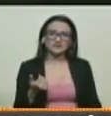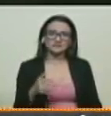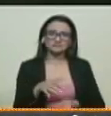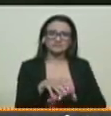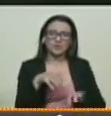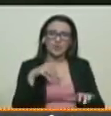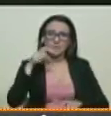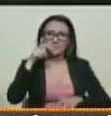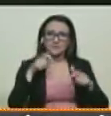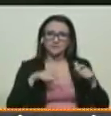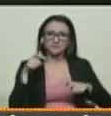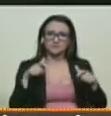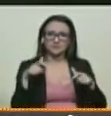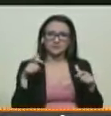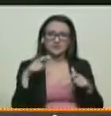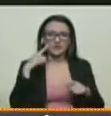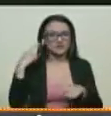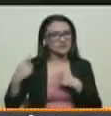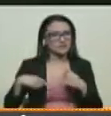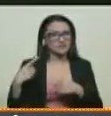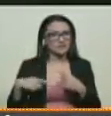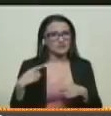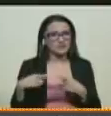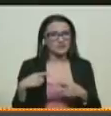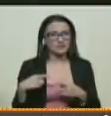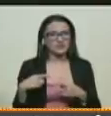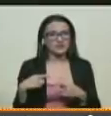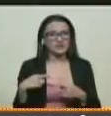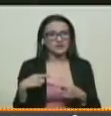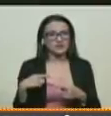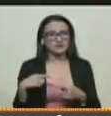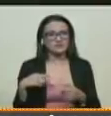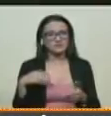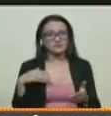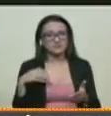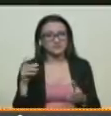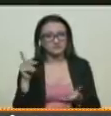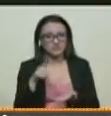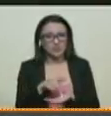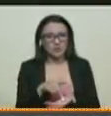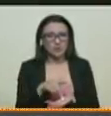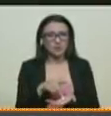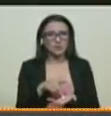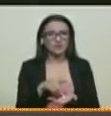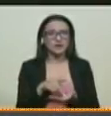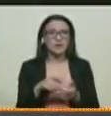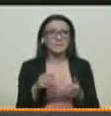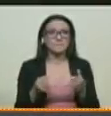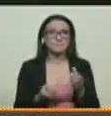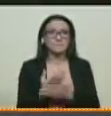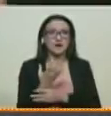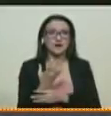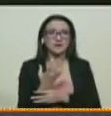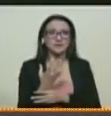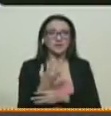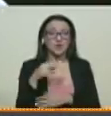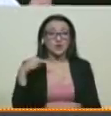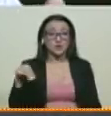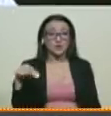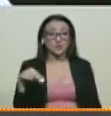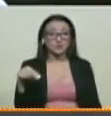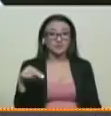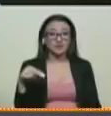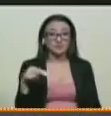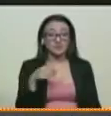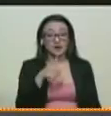de miles de personas que a diario acuden a la Bienal de Venecia entre mayo y noviembre